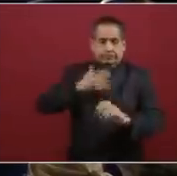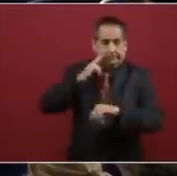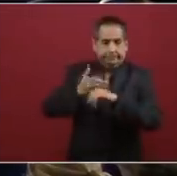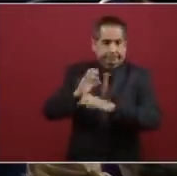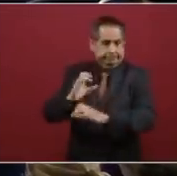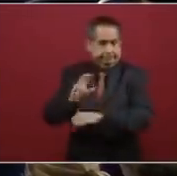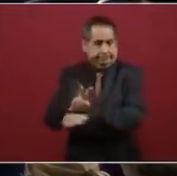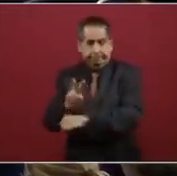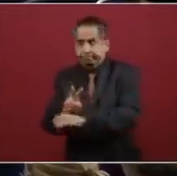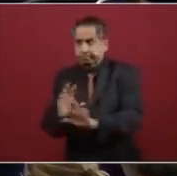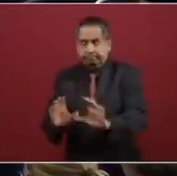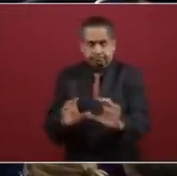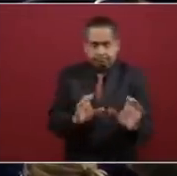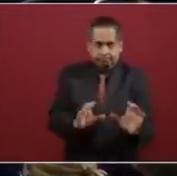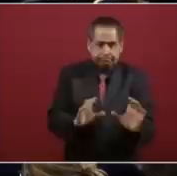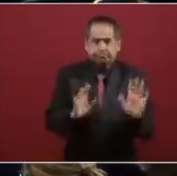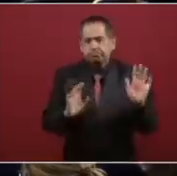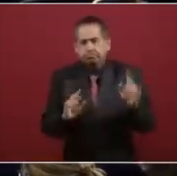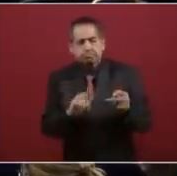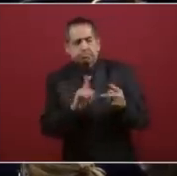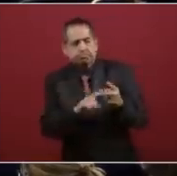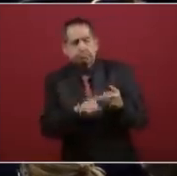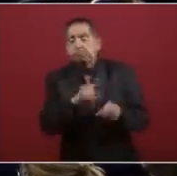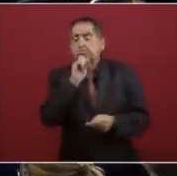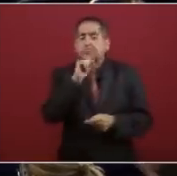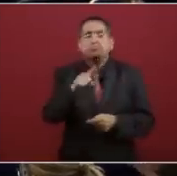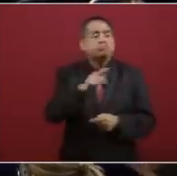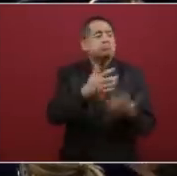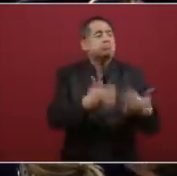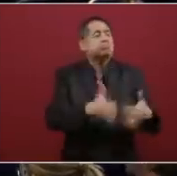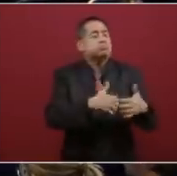Y también las empresas